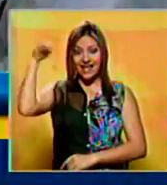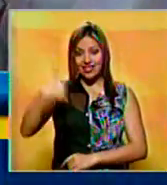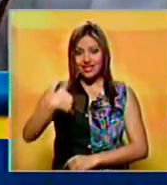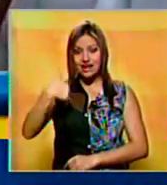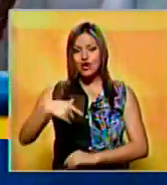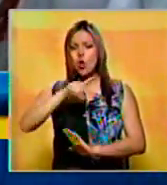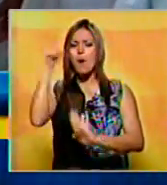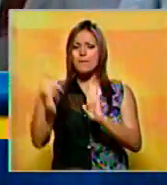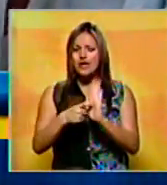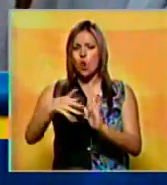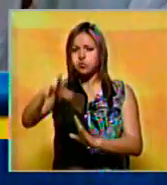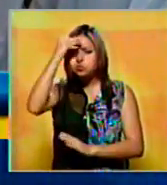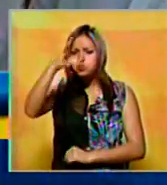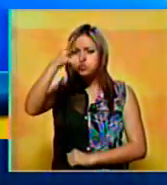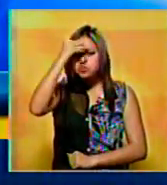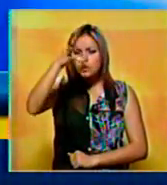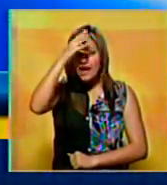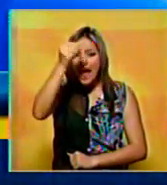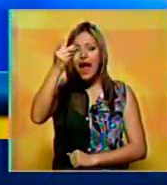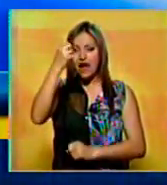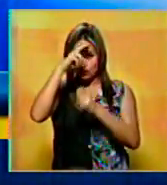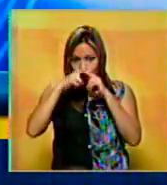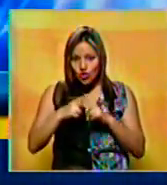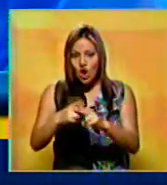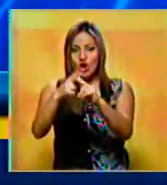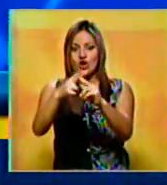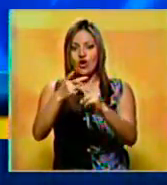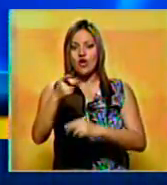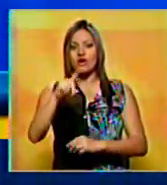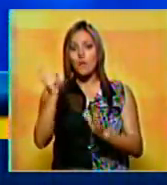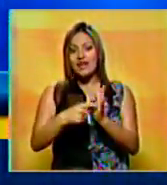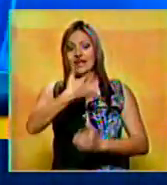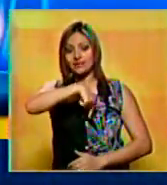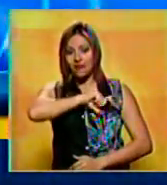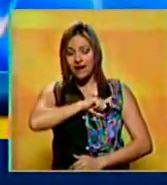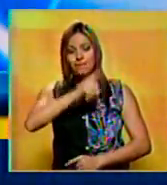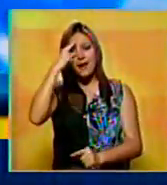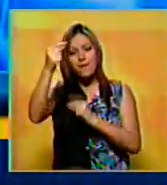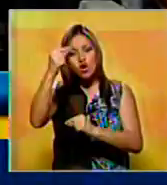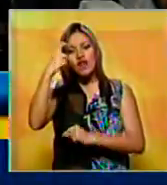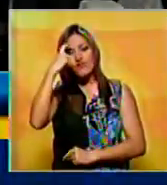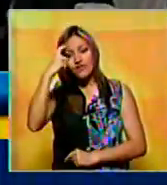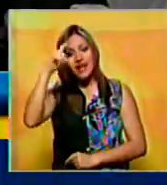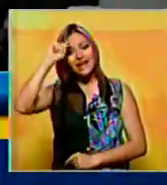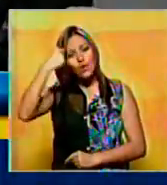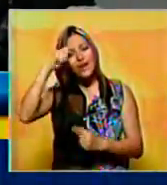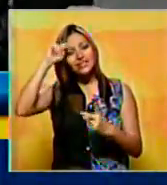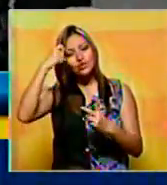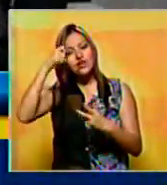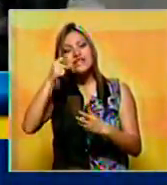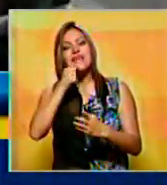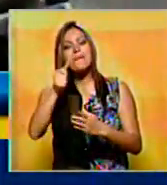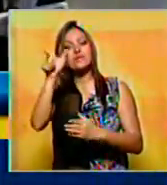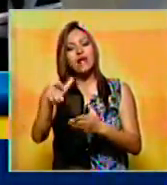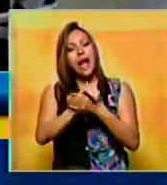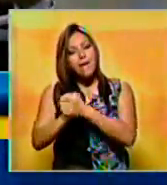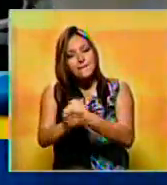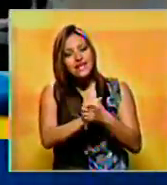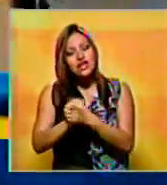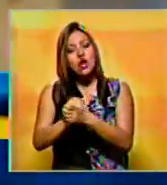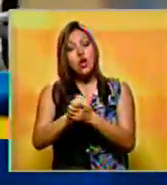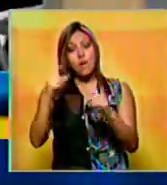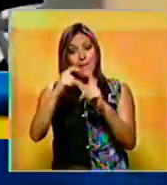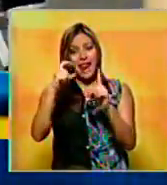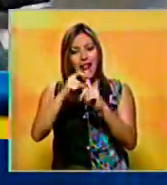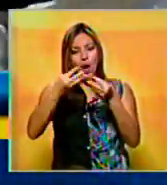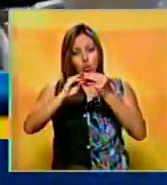y completó su formación como jesuita en España. Radio Vaticano conmemora la fecha con recuerdos de sus compañeros y frases